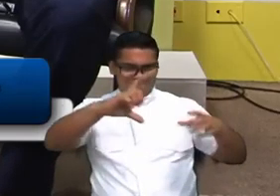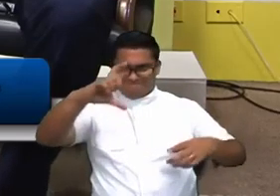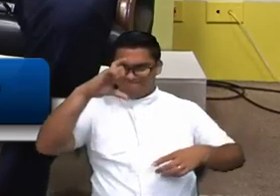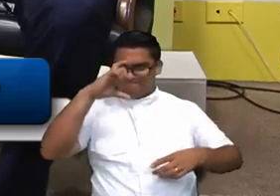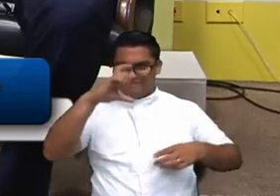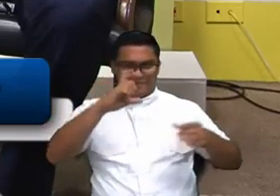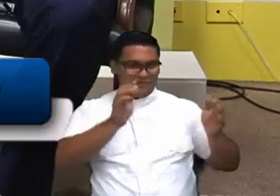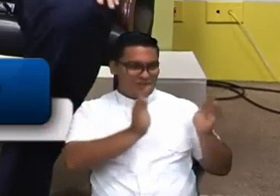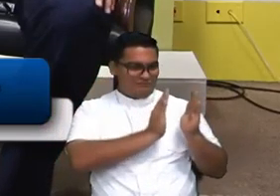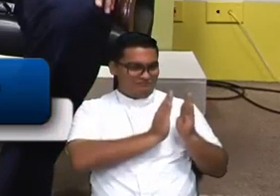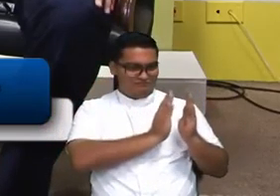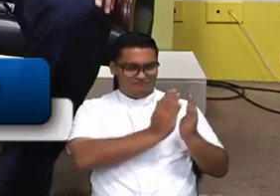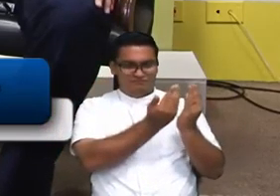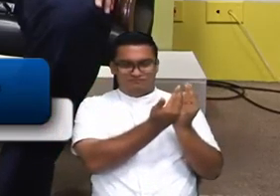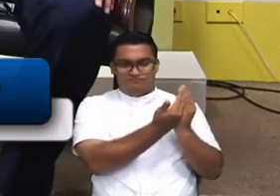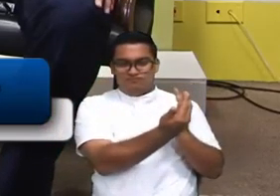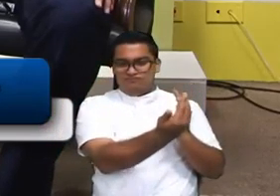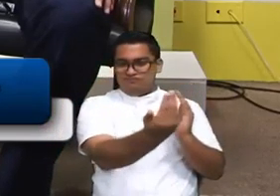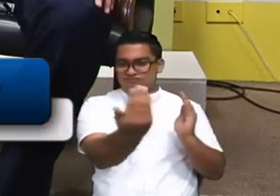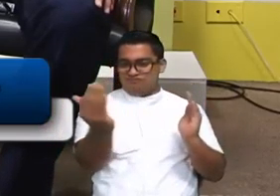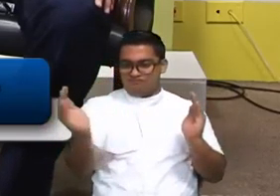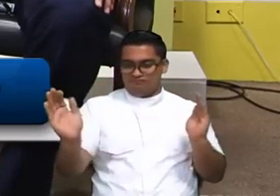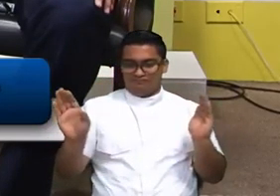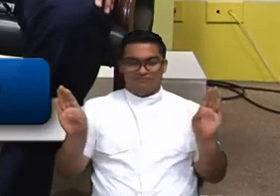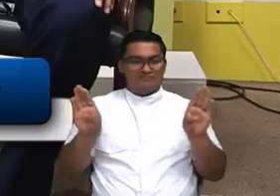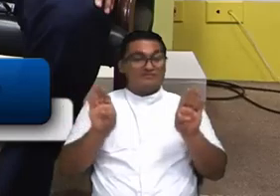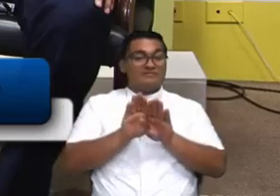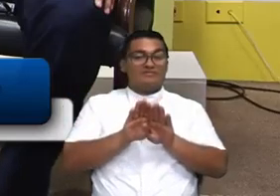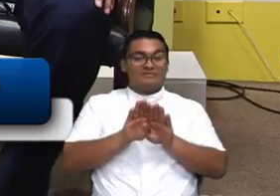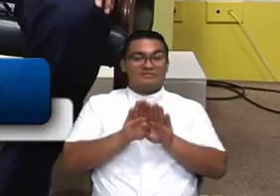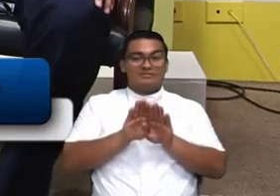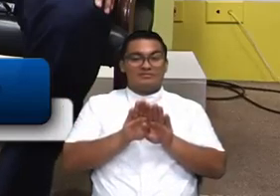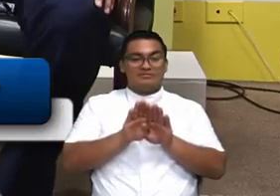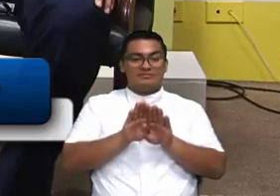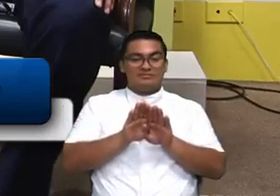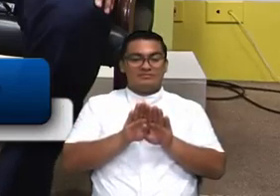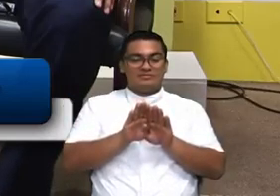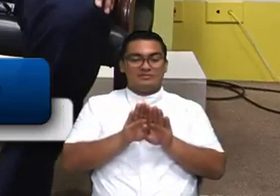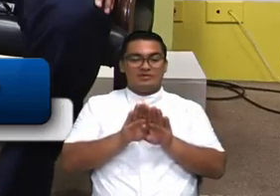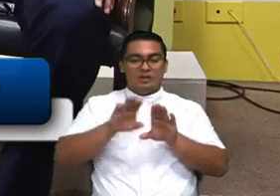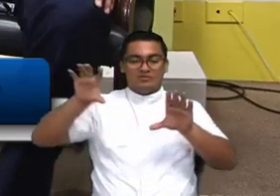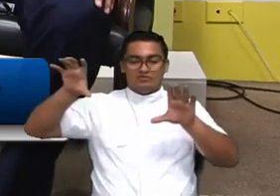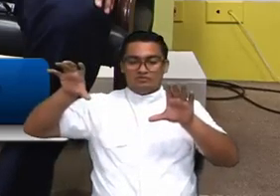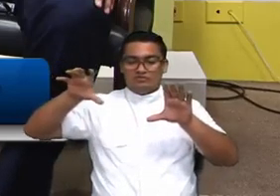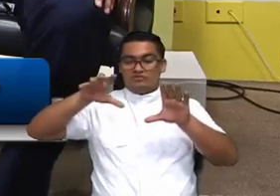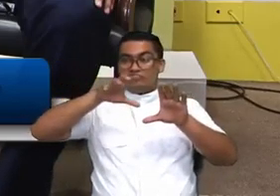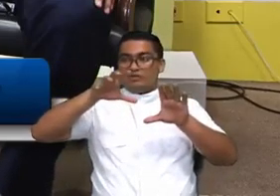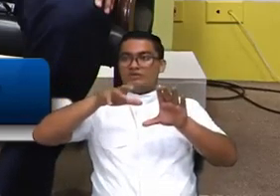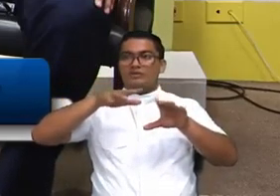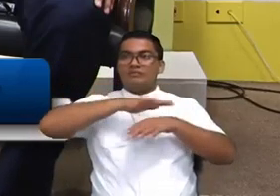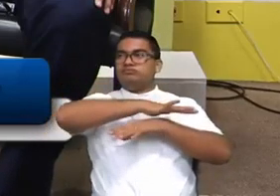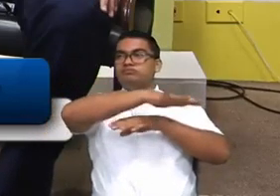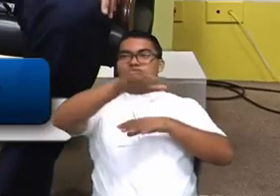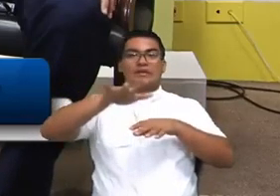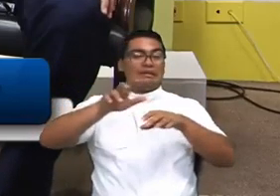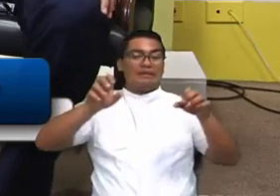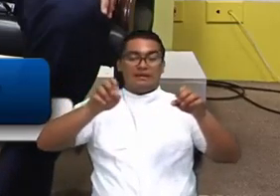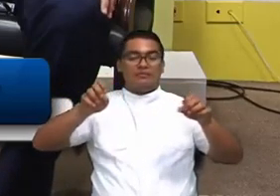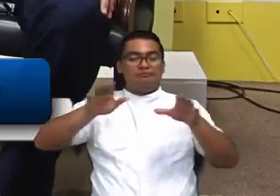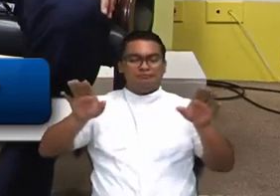que la radiología no contamine el resto del ambiente donde está cerca el Centro Nacional de Radiología.